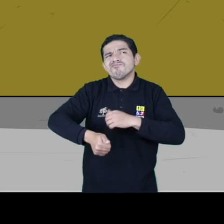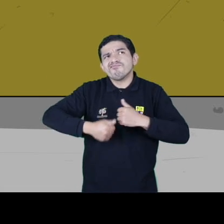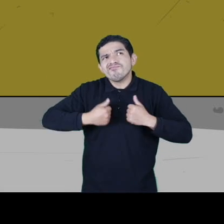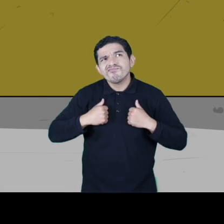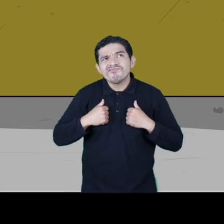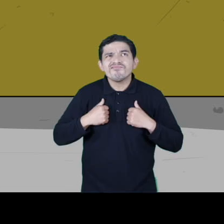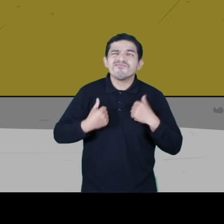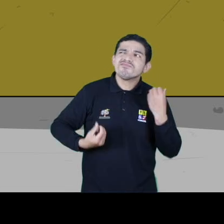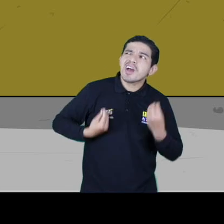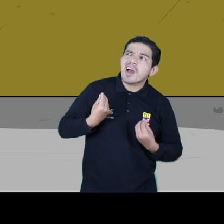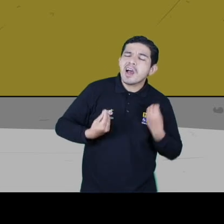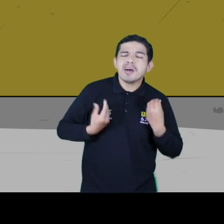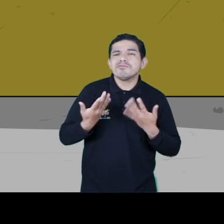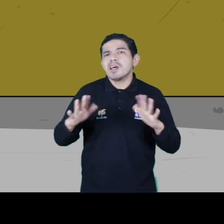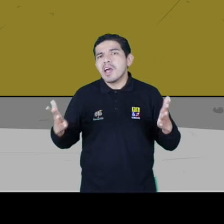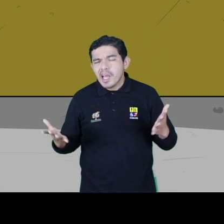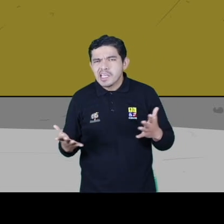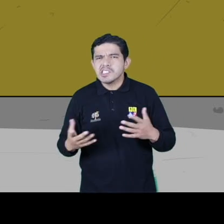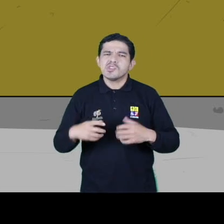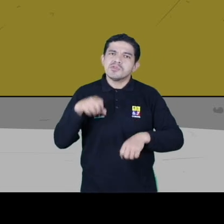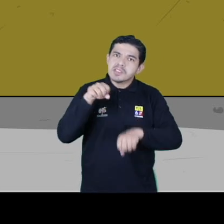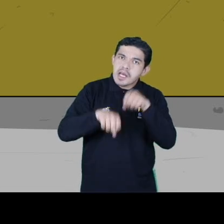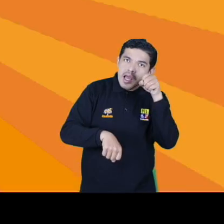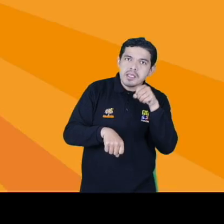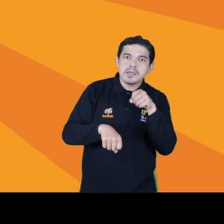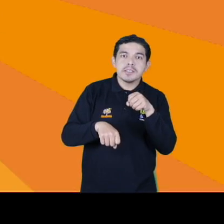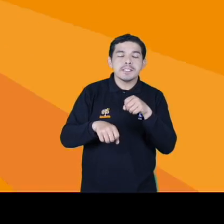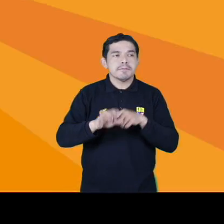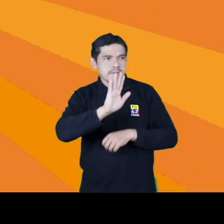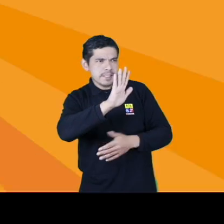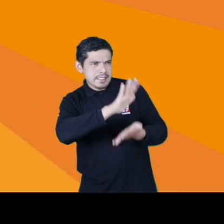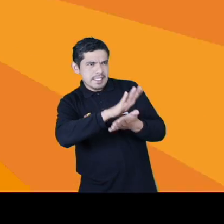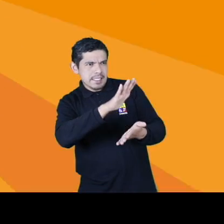algo, Teo? ¡Es cierto, Bujía! Todo problema se puede reparar.